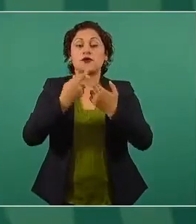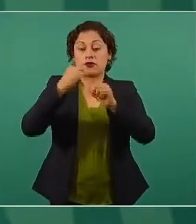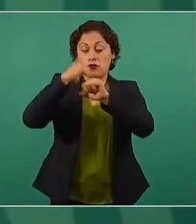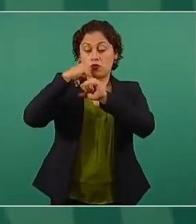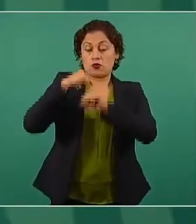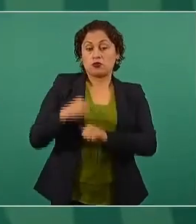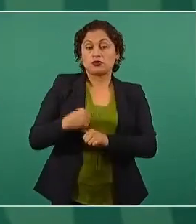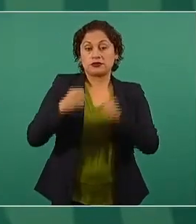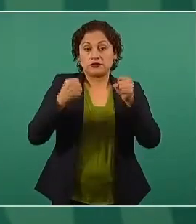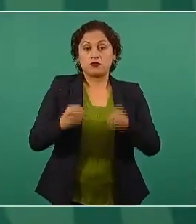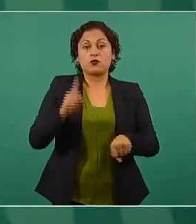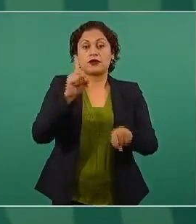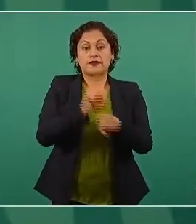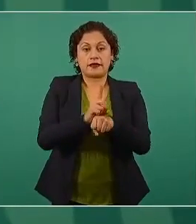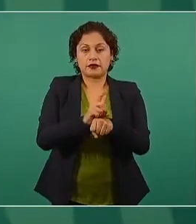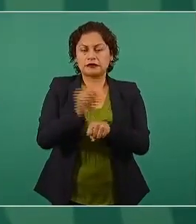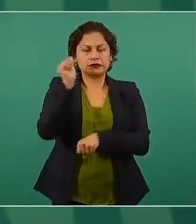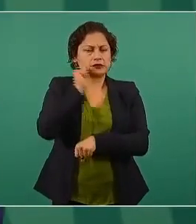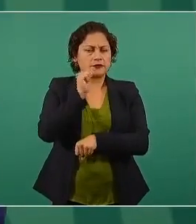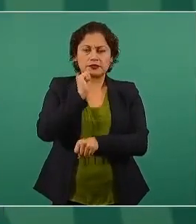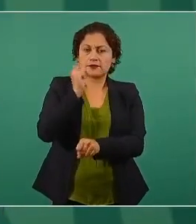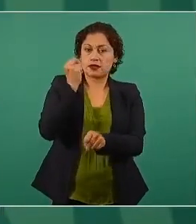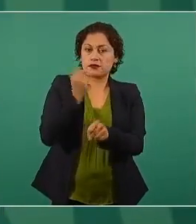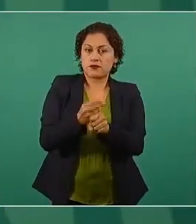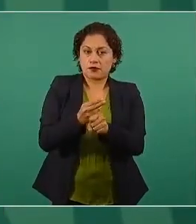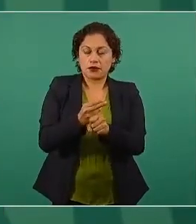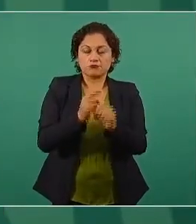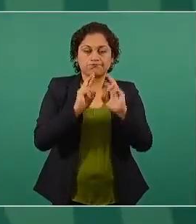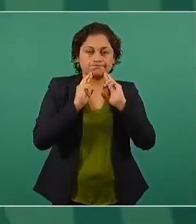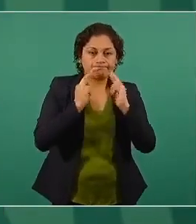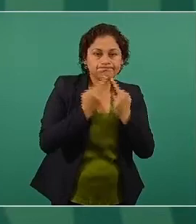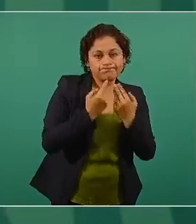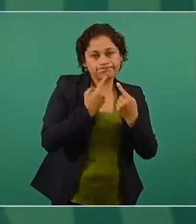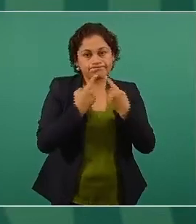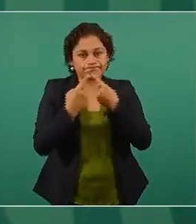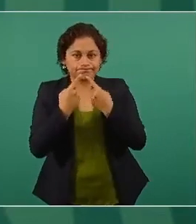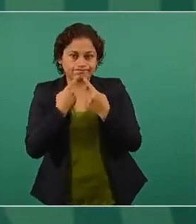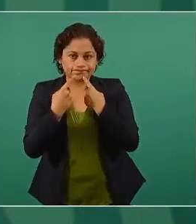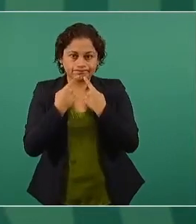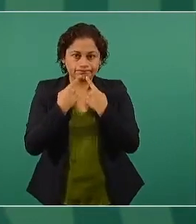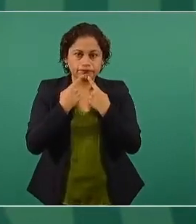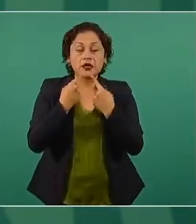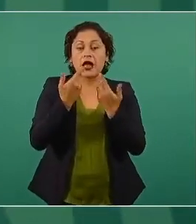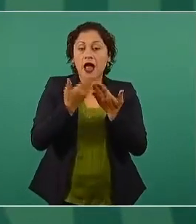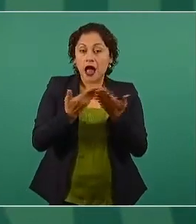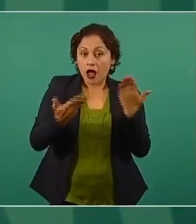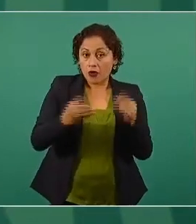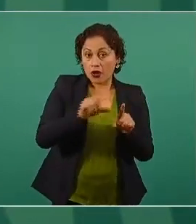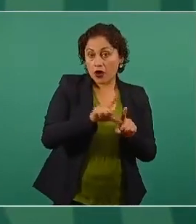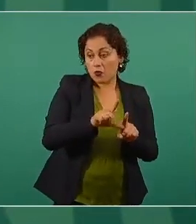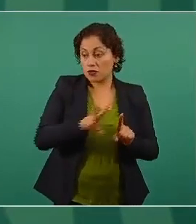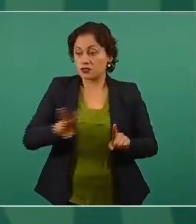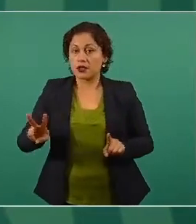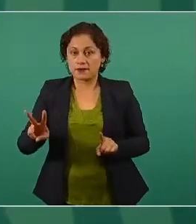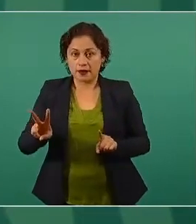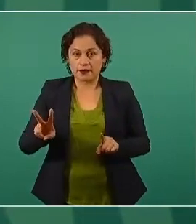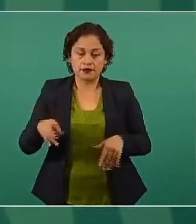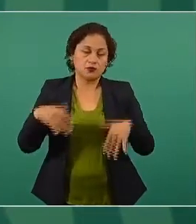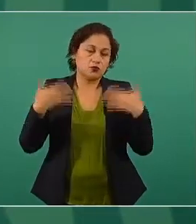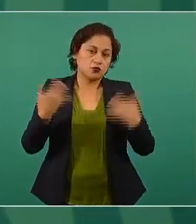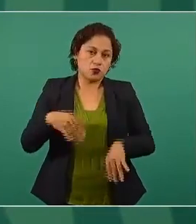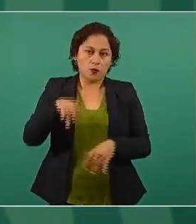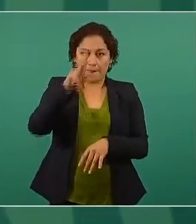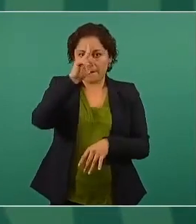atender este asunto. Y esta semana pues va a haber mucho más cuidado en